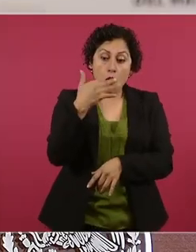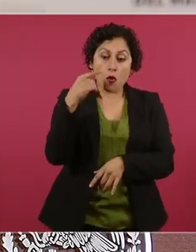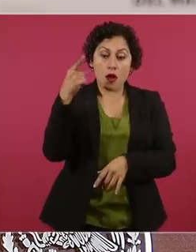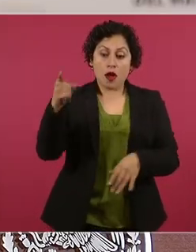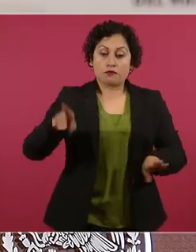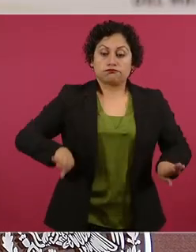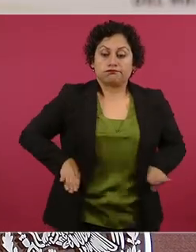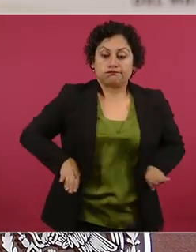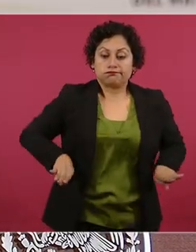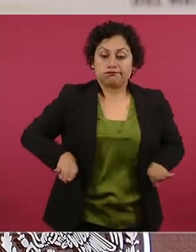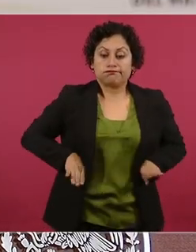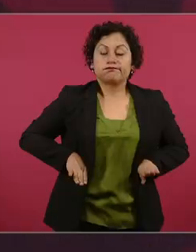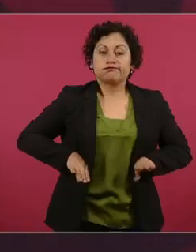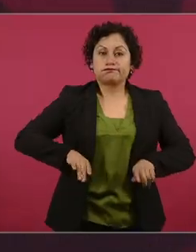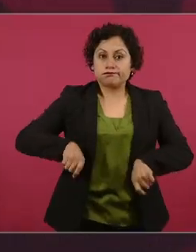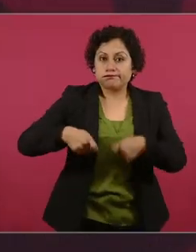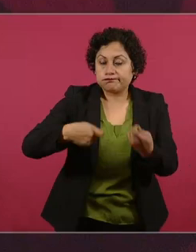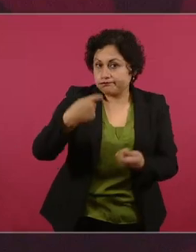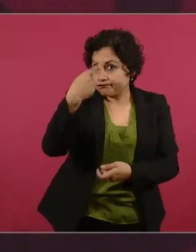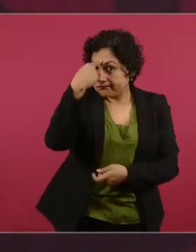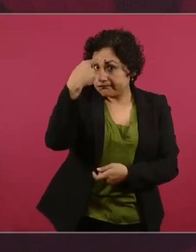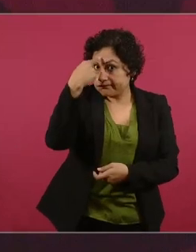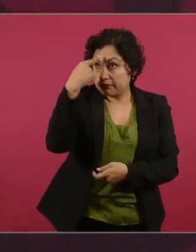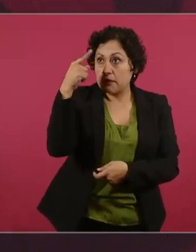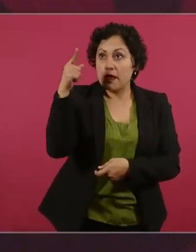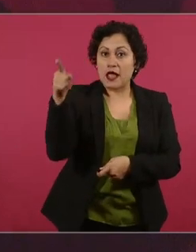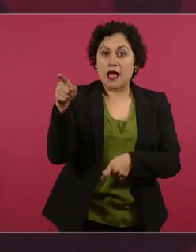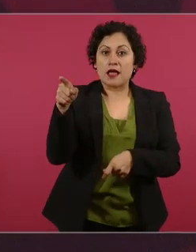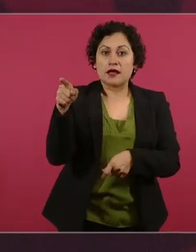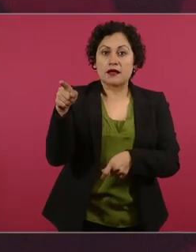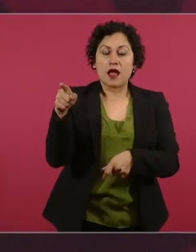tomado el Poder Judicial,